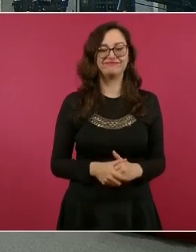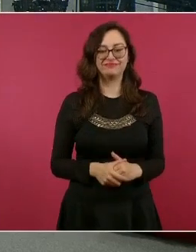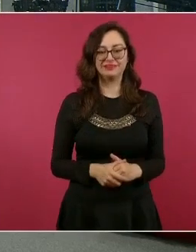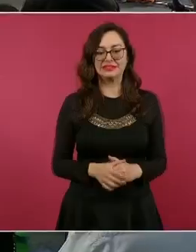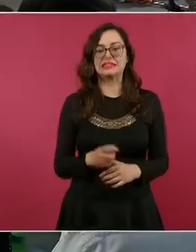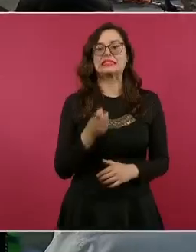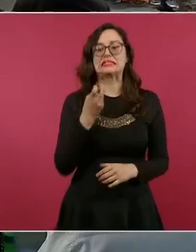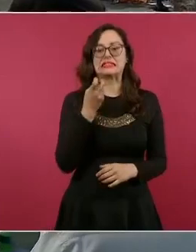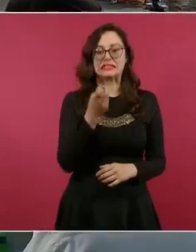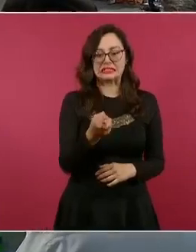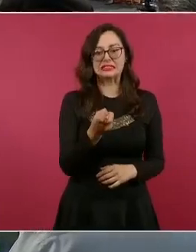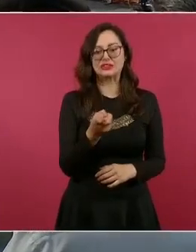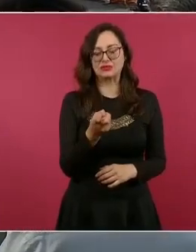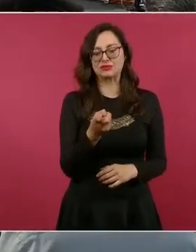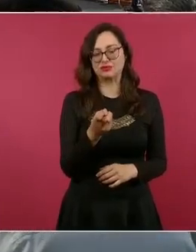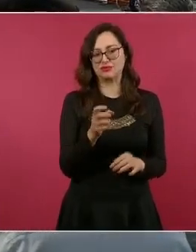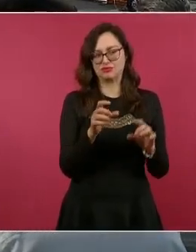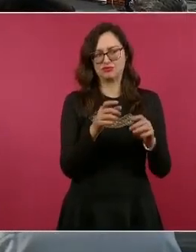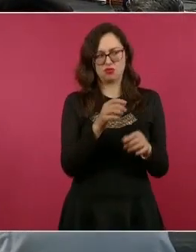que se manifiestan, ¿no?,